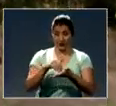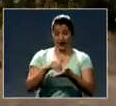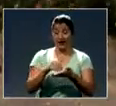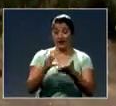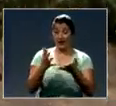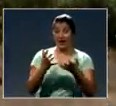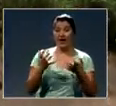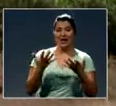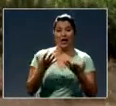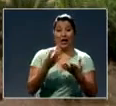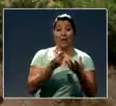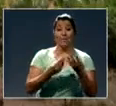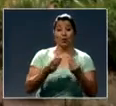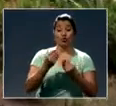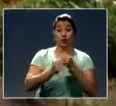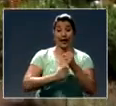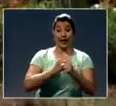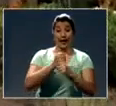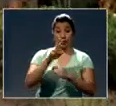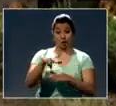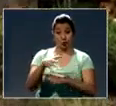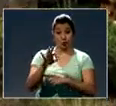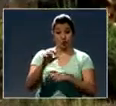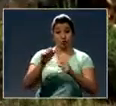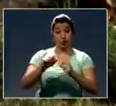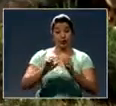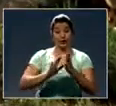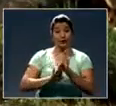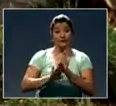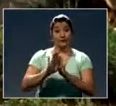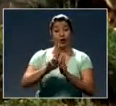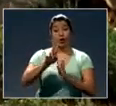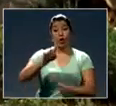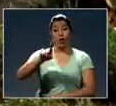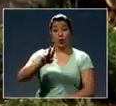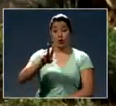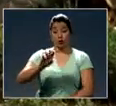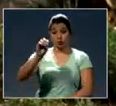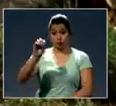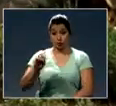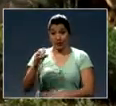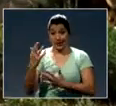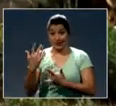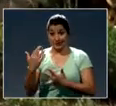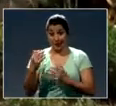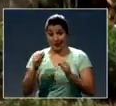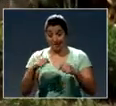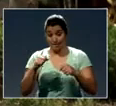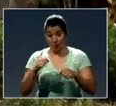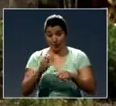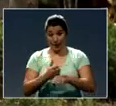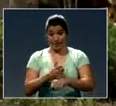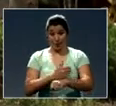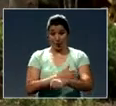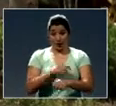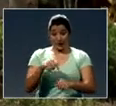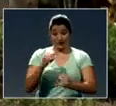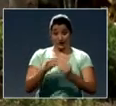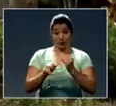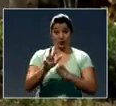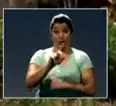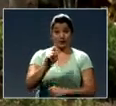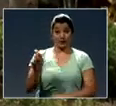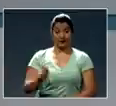que la producción en el 2019 crezca un 2.2%. Esperan que se dé una mayor recuperación este último